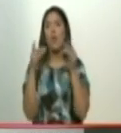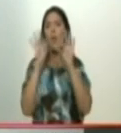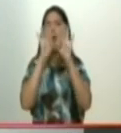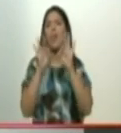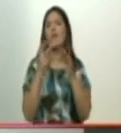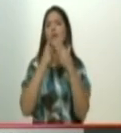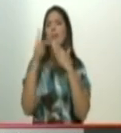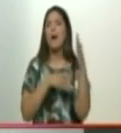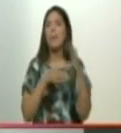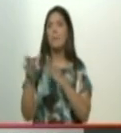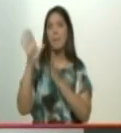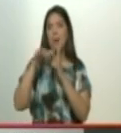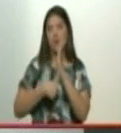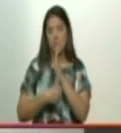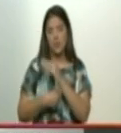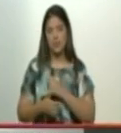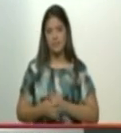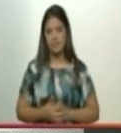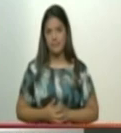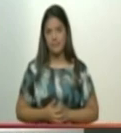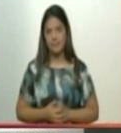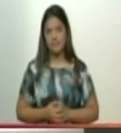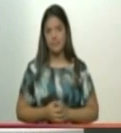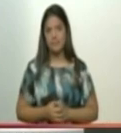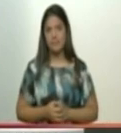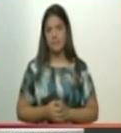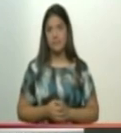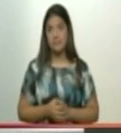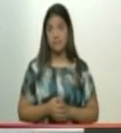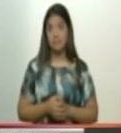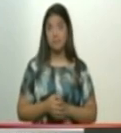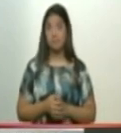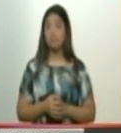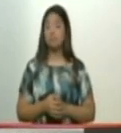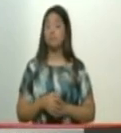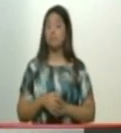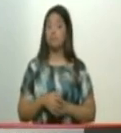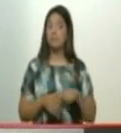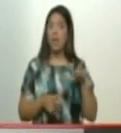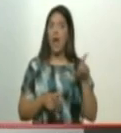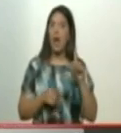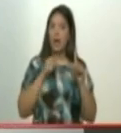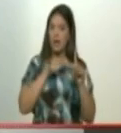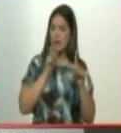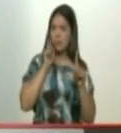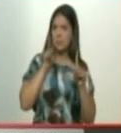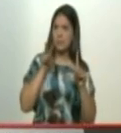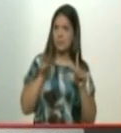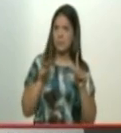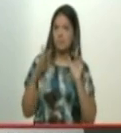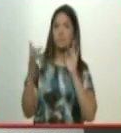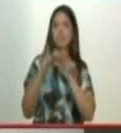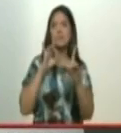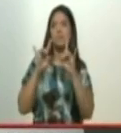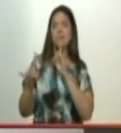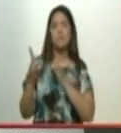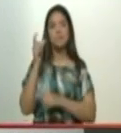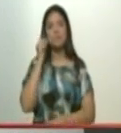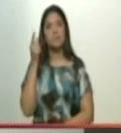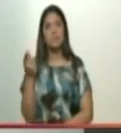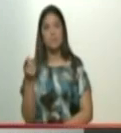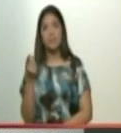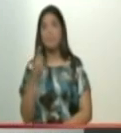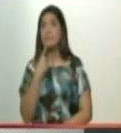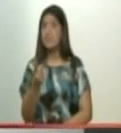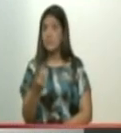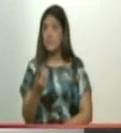operandi utilizado para cometer el delito. Al tener conocimiento del hecho, el ciudadano Abreu contactó a la ciudadana hoy Oxisa y le